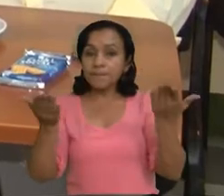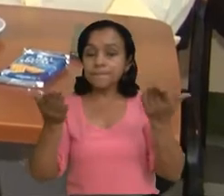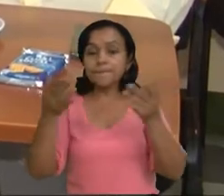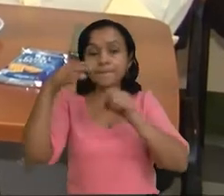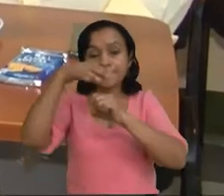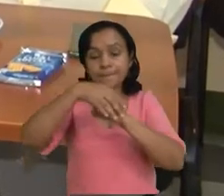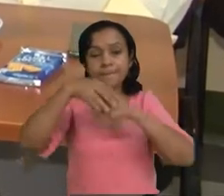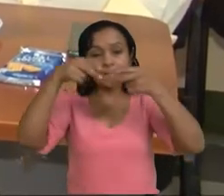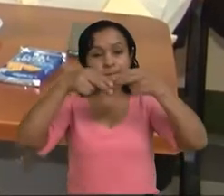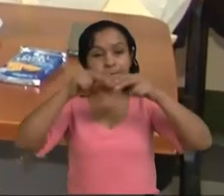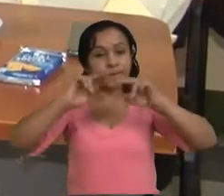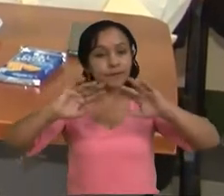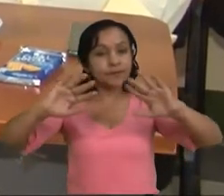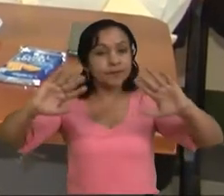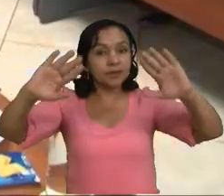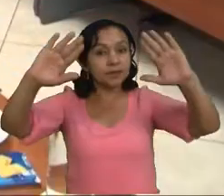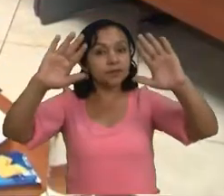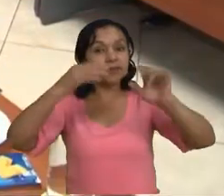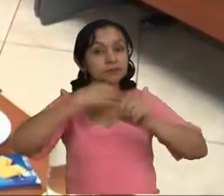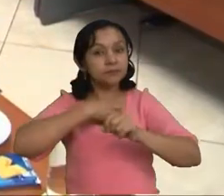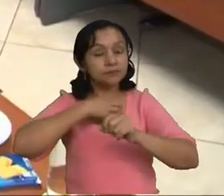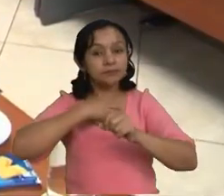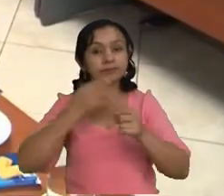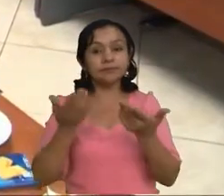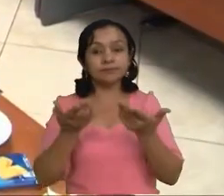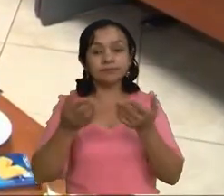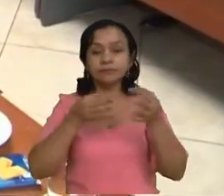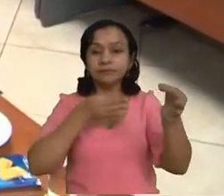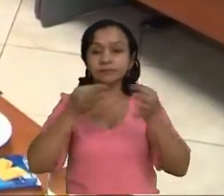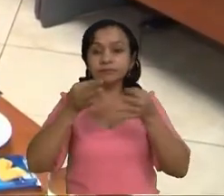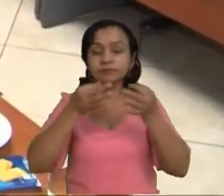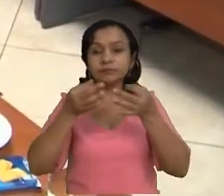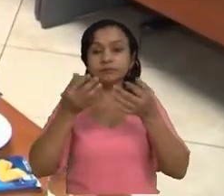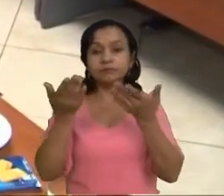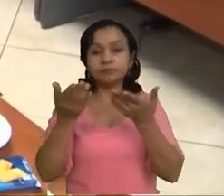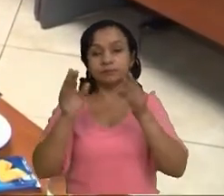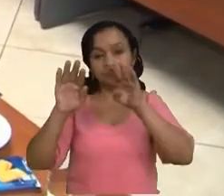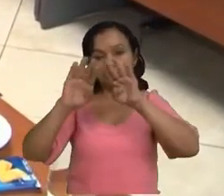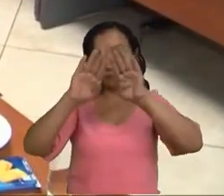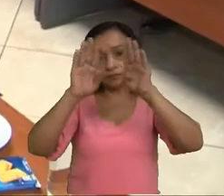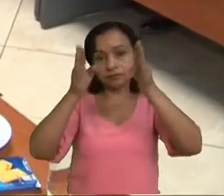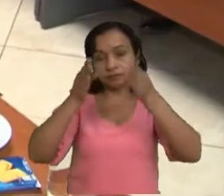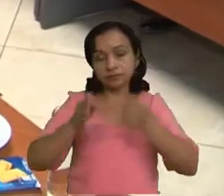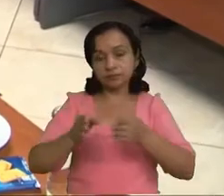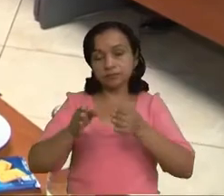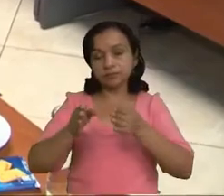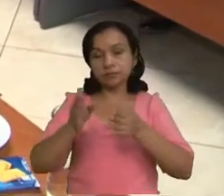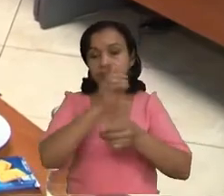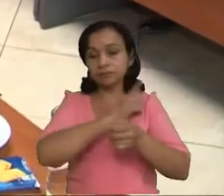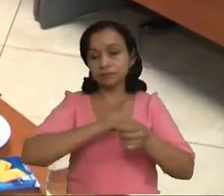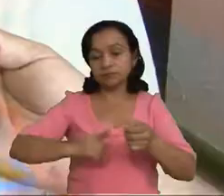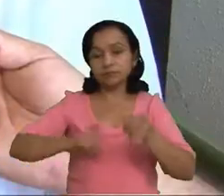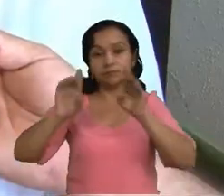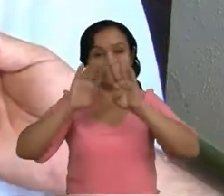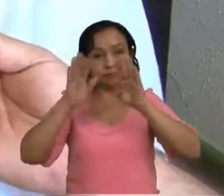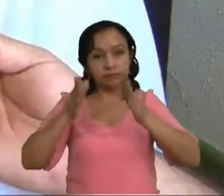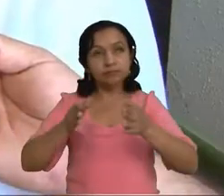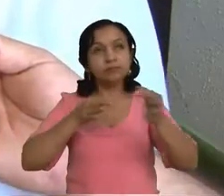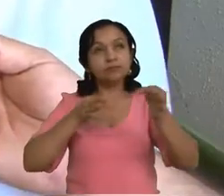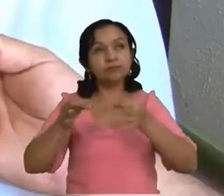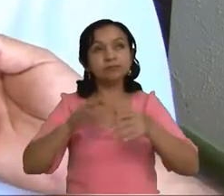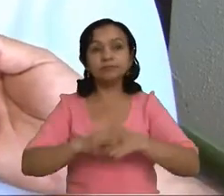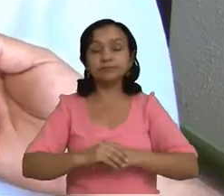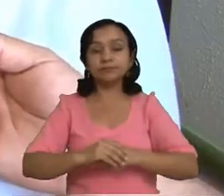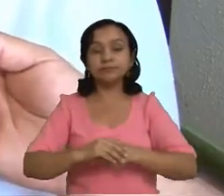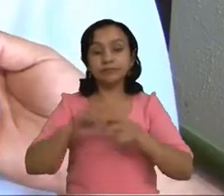Medio Ambiente y Recursos Naturales. La información fue dada a conocer por la titular de esta entidad legislativa.